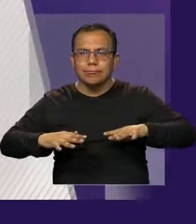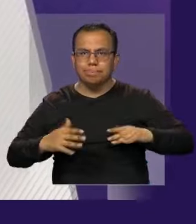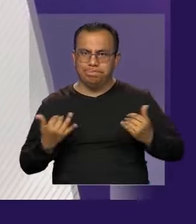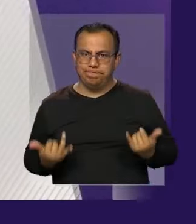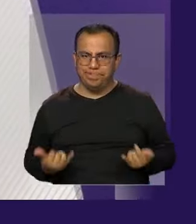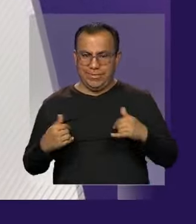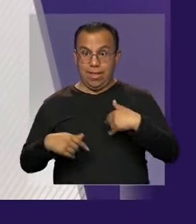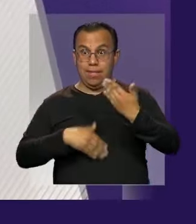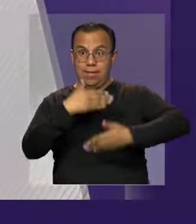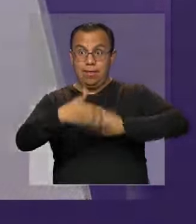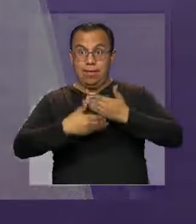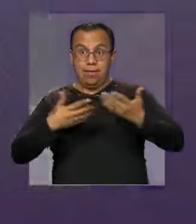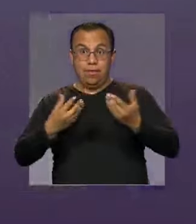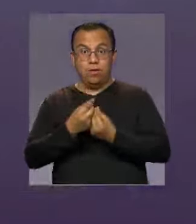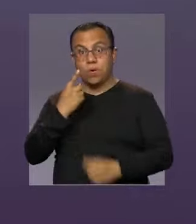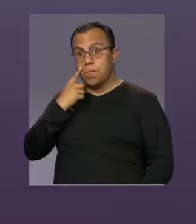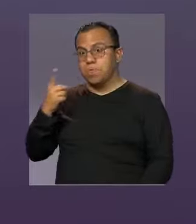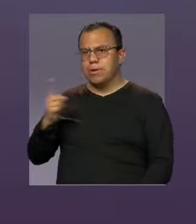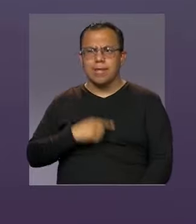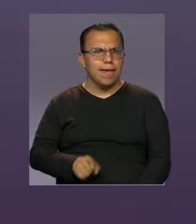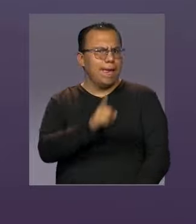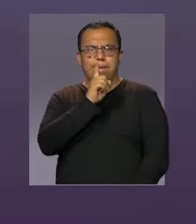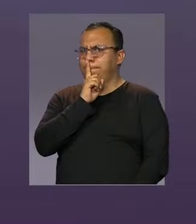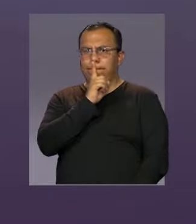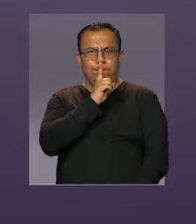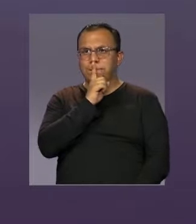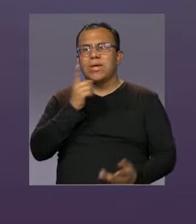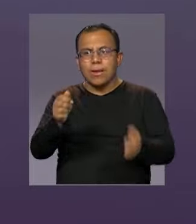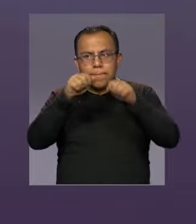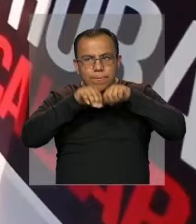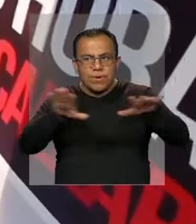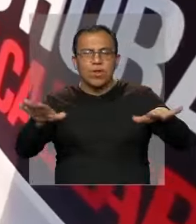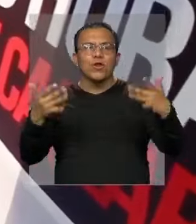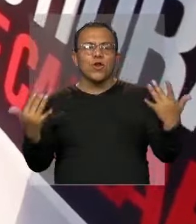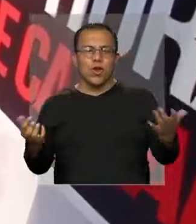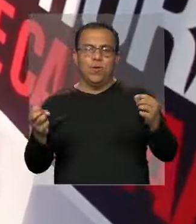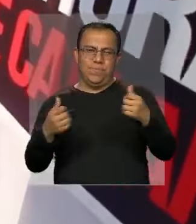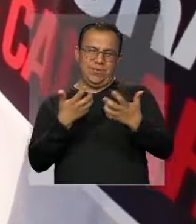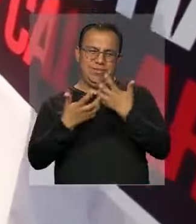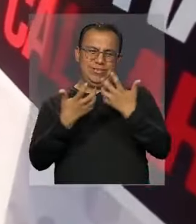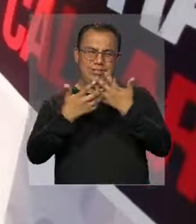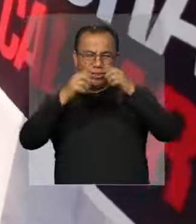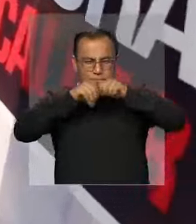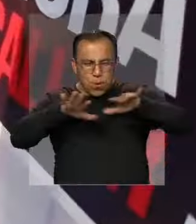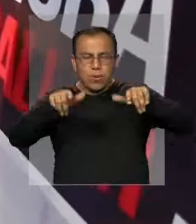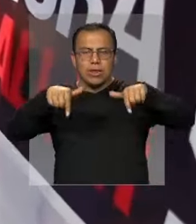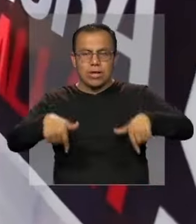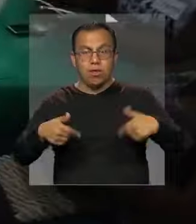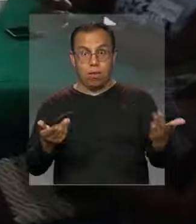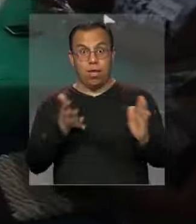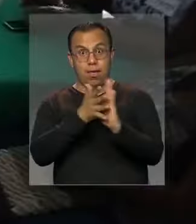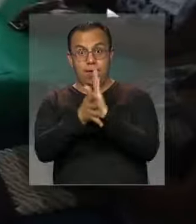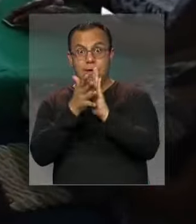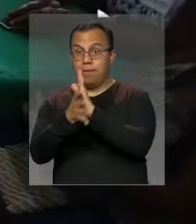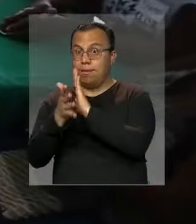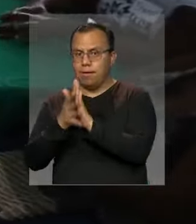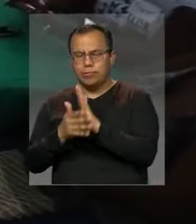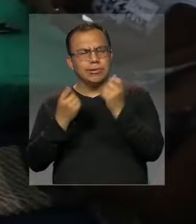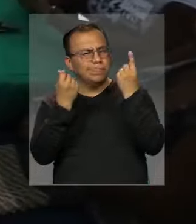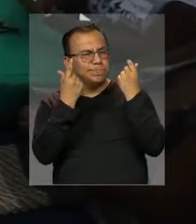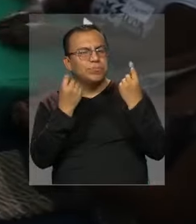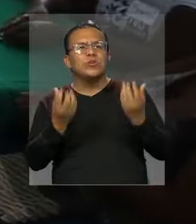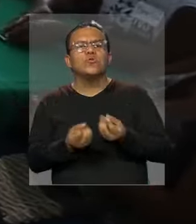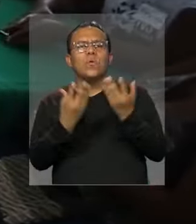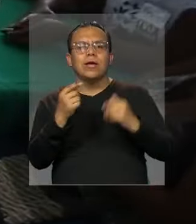con la sentencia de la Corte, No es hora de callar deberá ser transmitido por el sistema de medios públicos y su contenido deberá comprender al